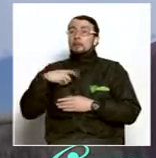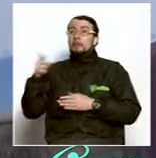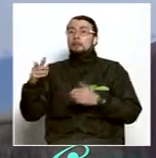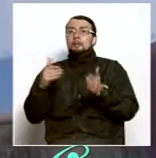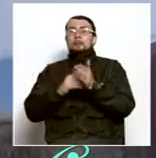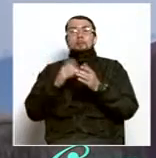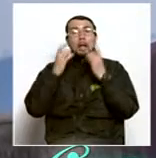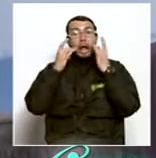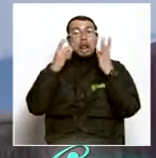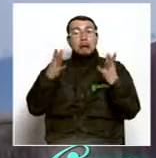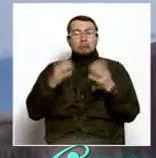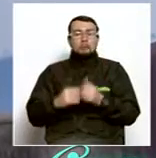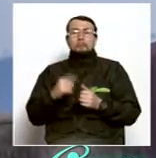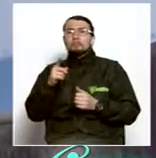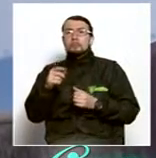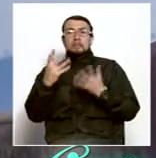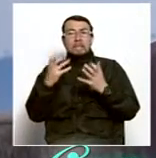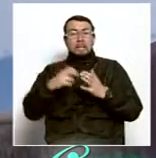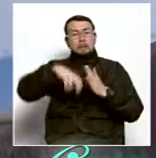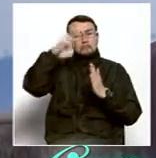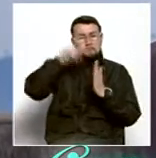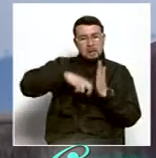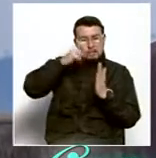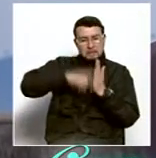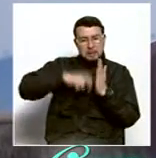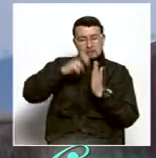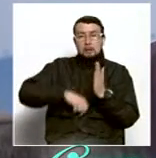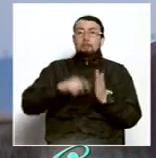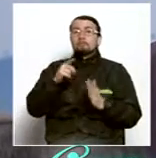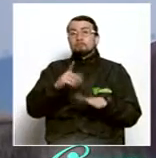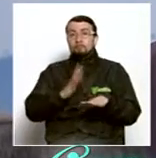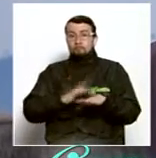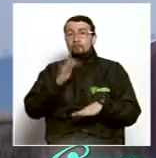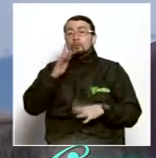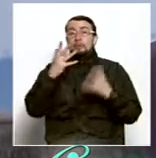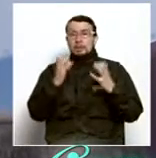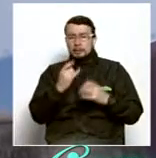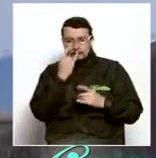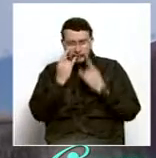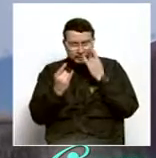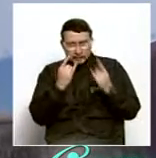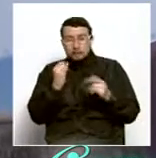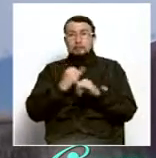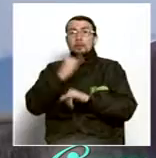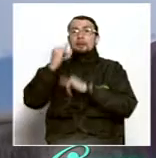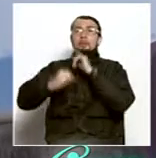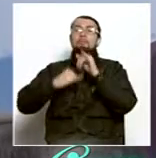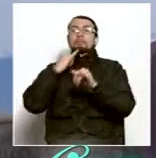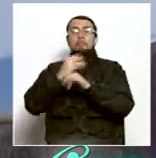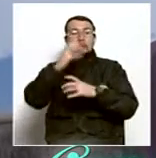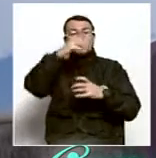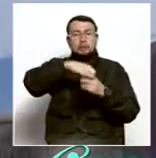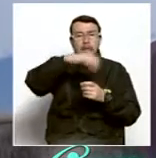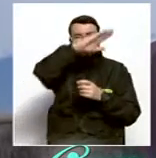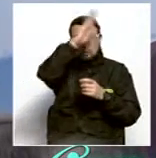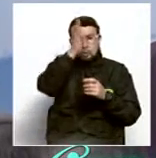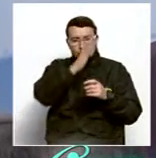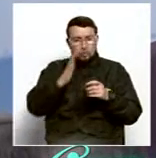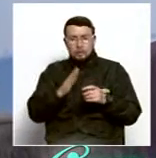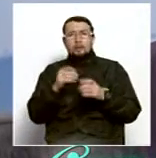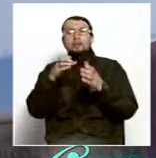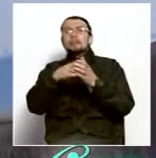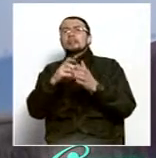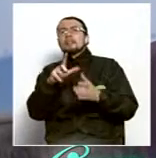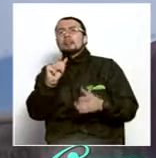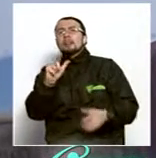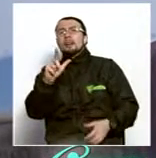muy graves que tienen que ver con la gran minería del oro. Hay intereses internacionales en la cordillera central, en el sector de La Línea y